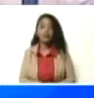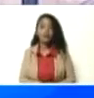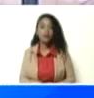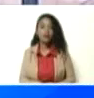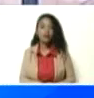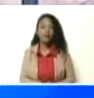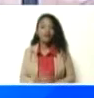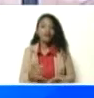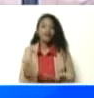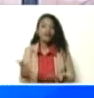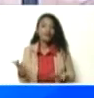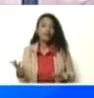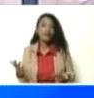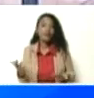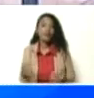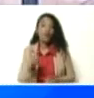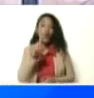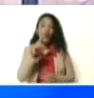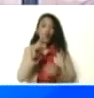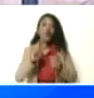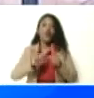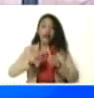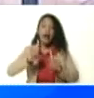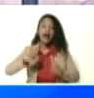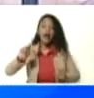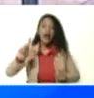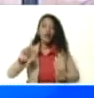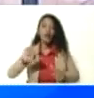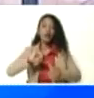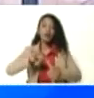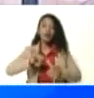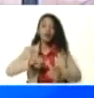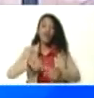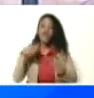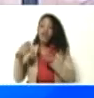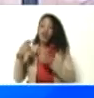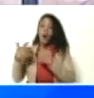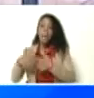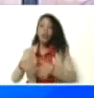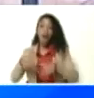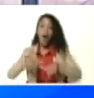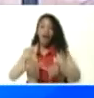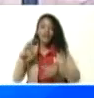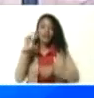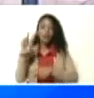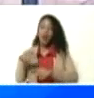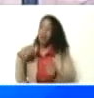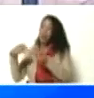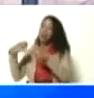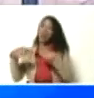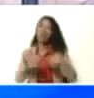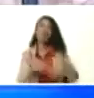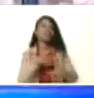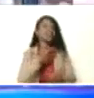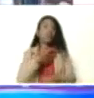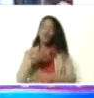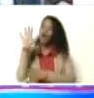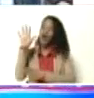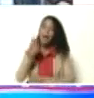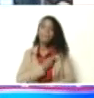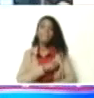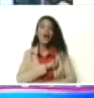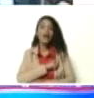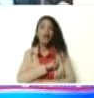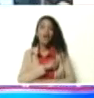Sé de un ingeniero dueño de empresas que vendió todas sus empresas aquí en Venezuela y se fue a Madrid